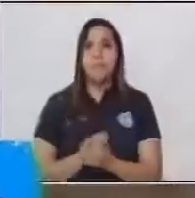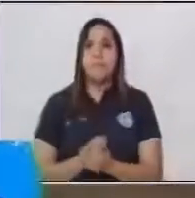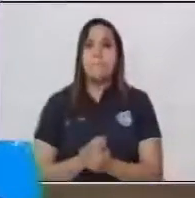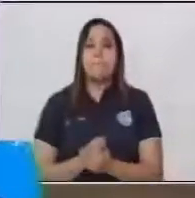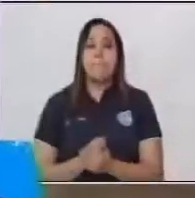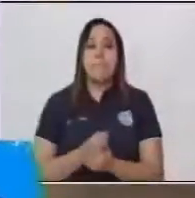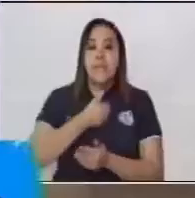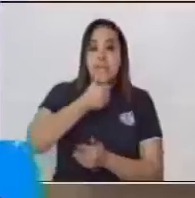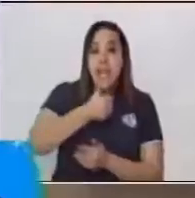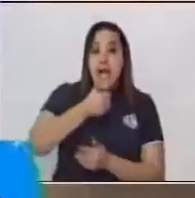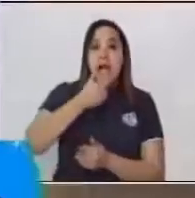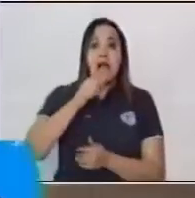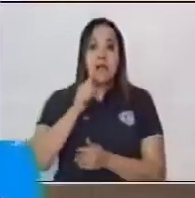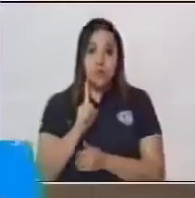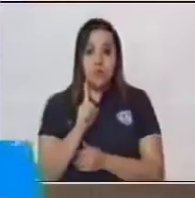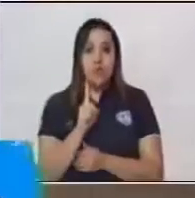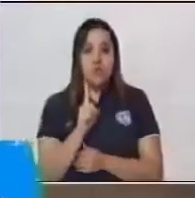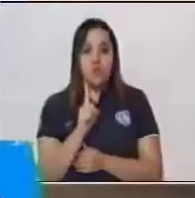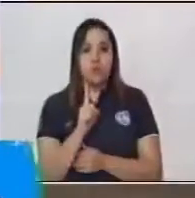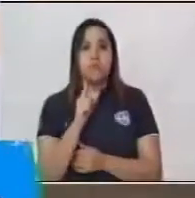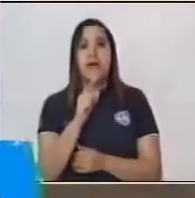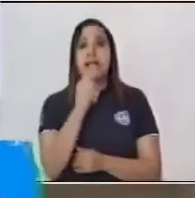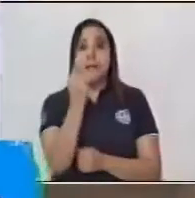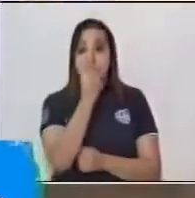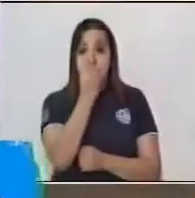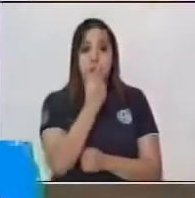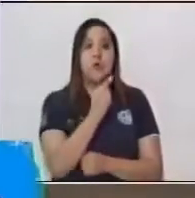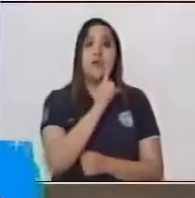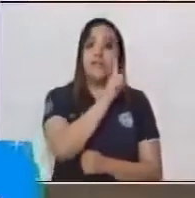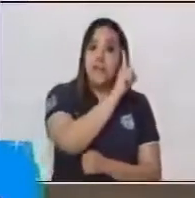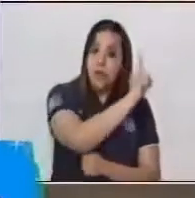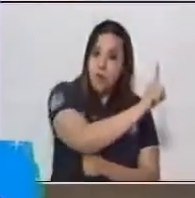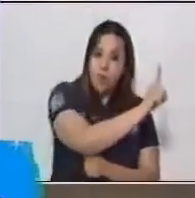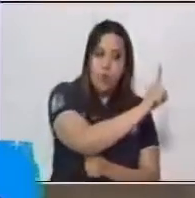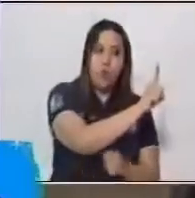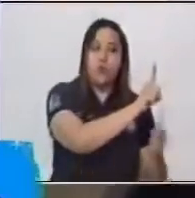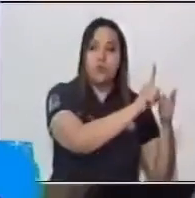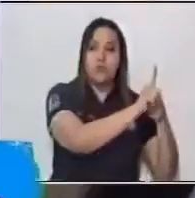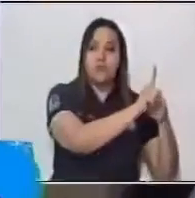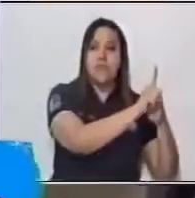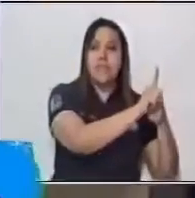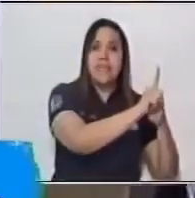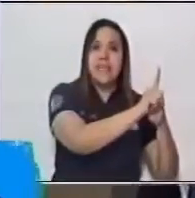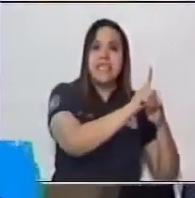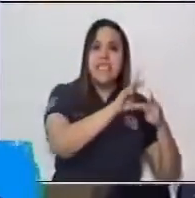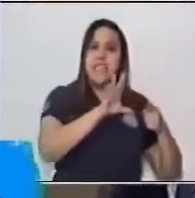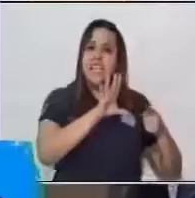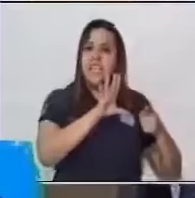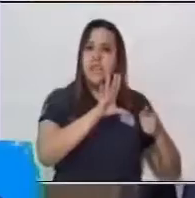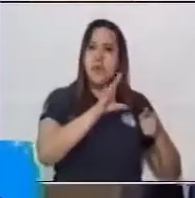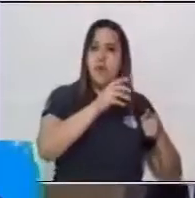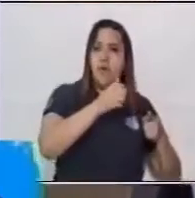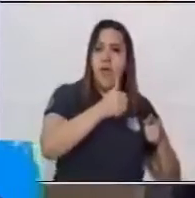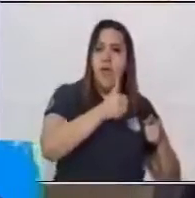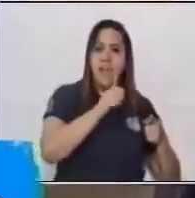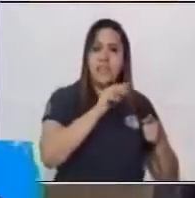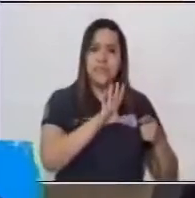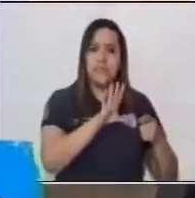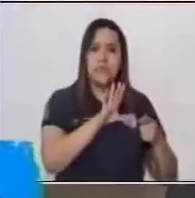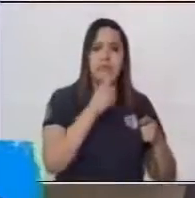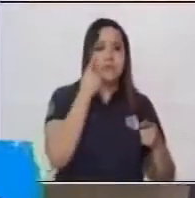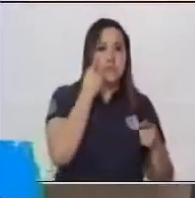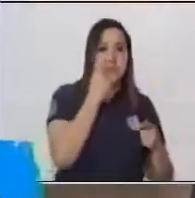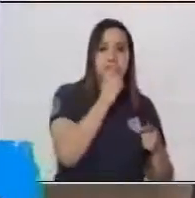Nuestro primer elemento en esta serie es el número 1. Y el quinto elemento, veamos, sería 1,